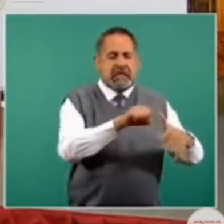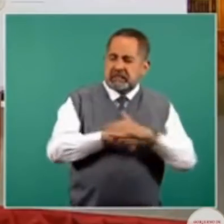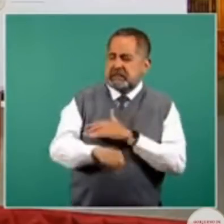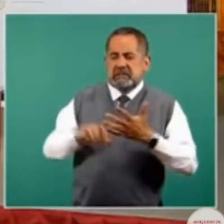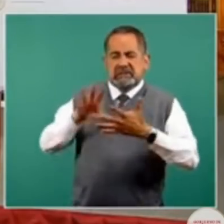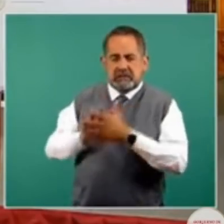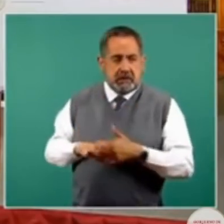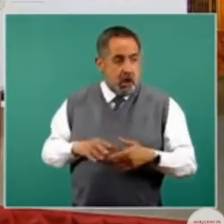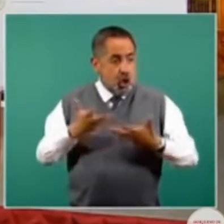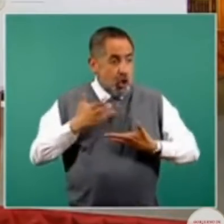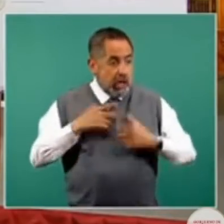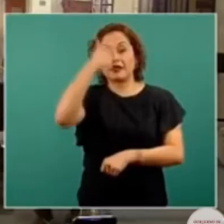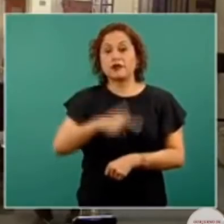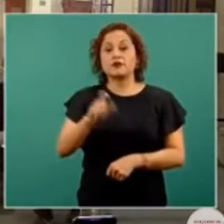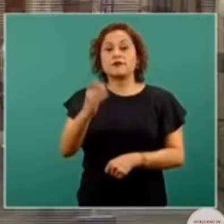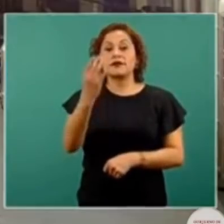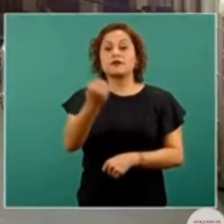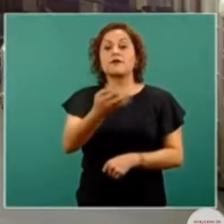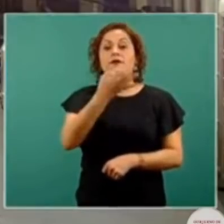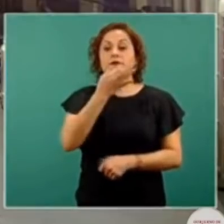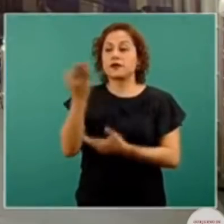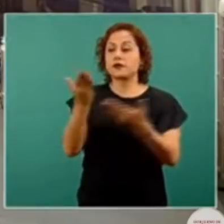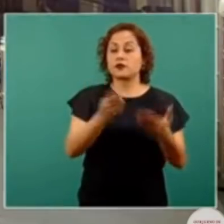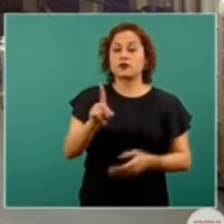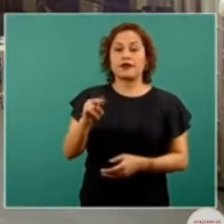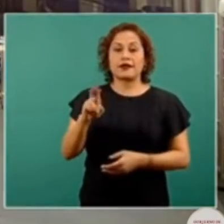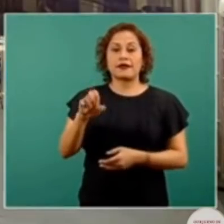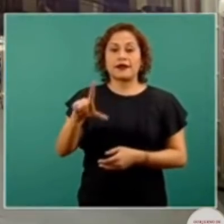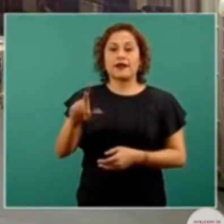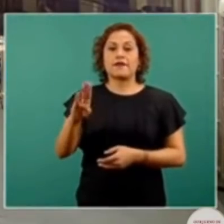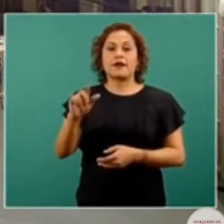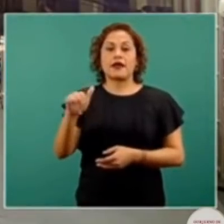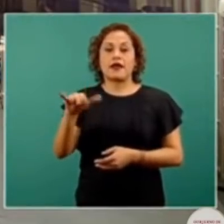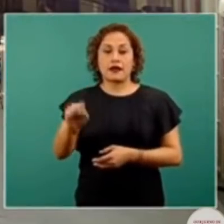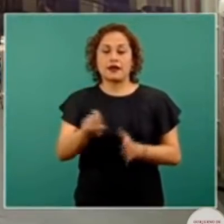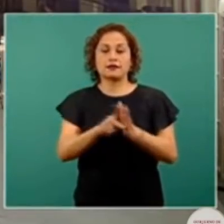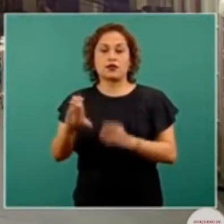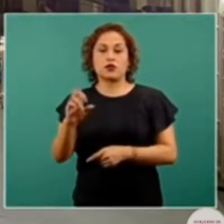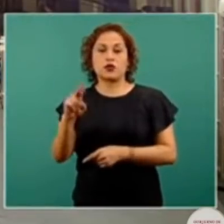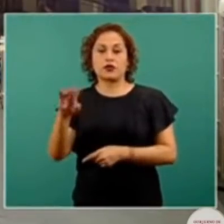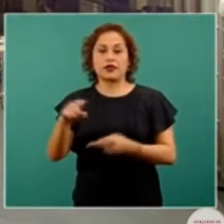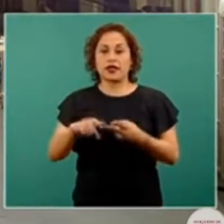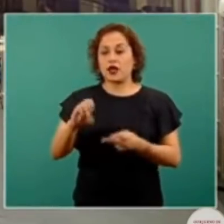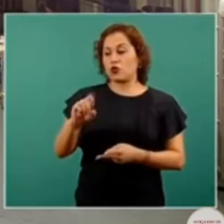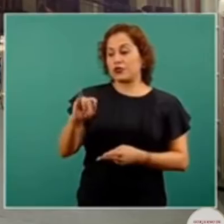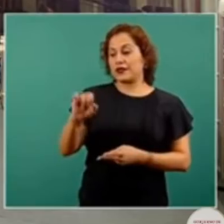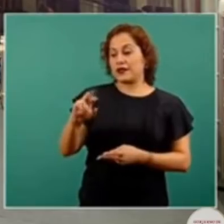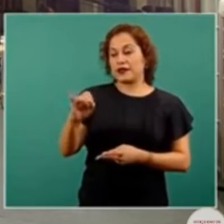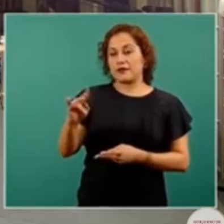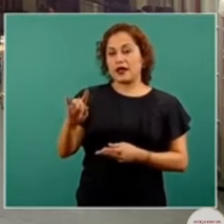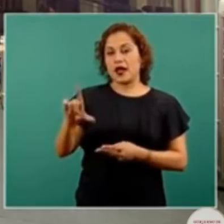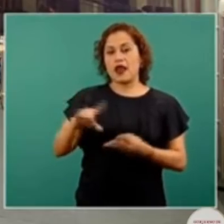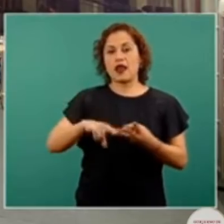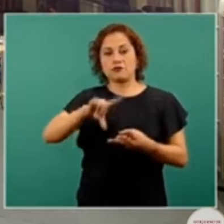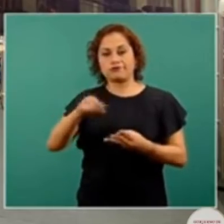al video. Damos la bienvenida a Daniel Blancas de Crónica, Otilia Carvajal y nos vamos uno y uno de